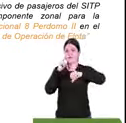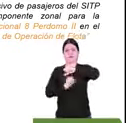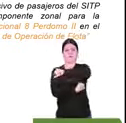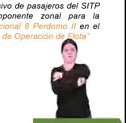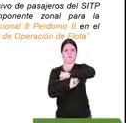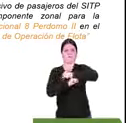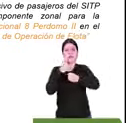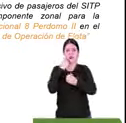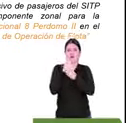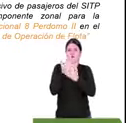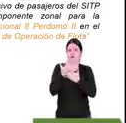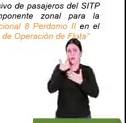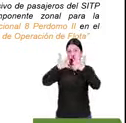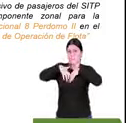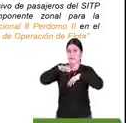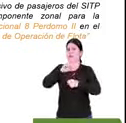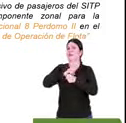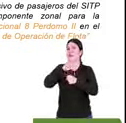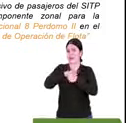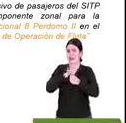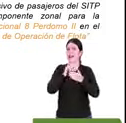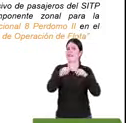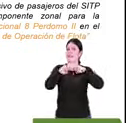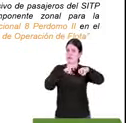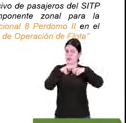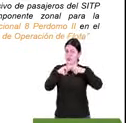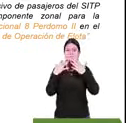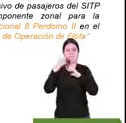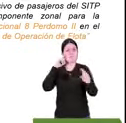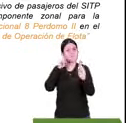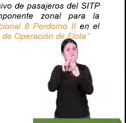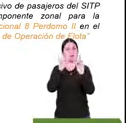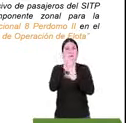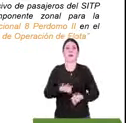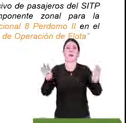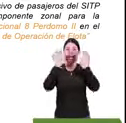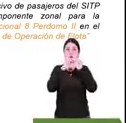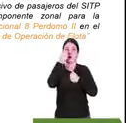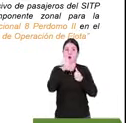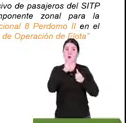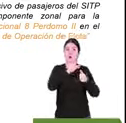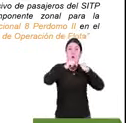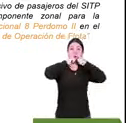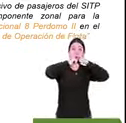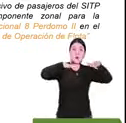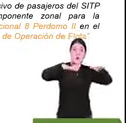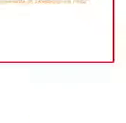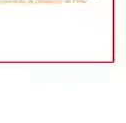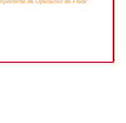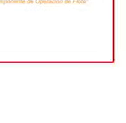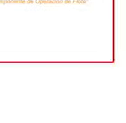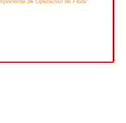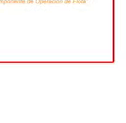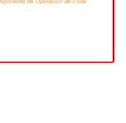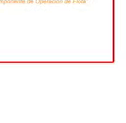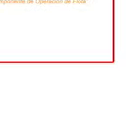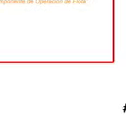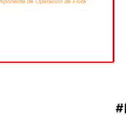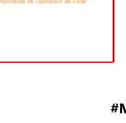empresa distrital de transporte, que tiene como objeto la operación de transporte público, de transporte